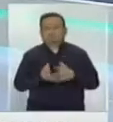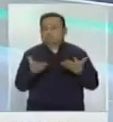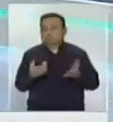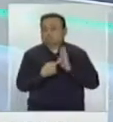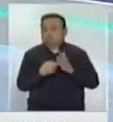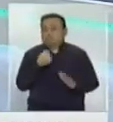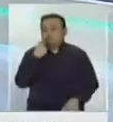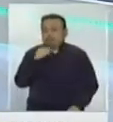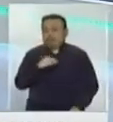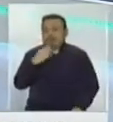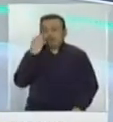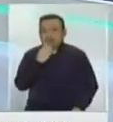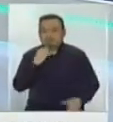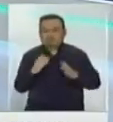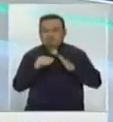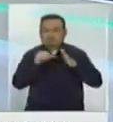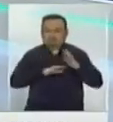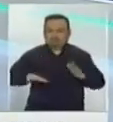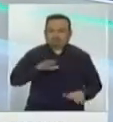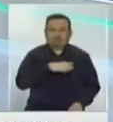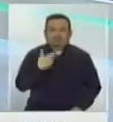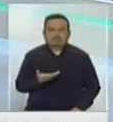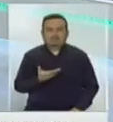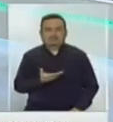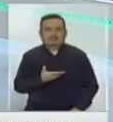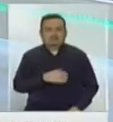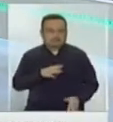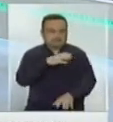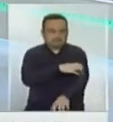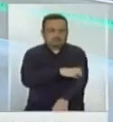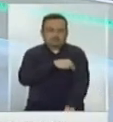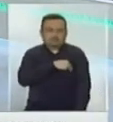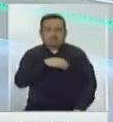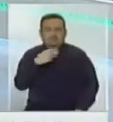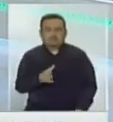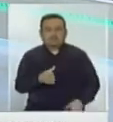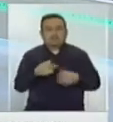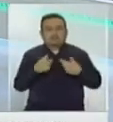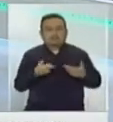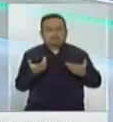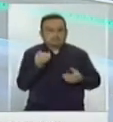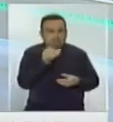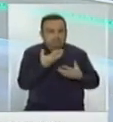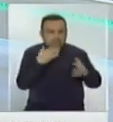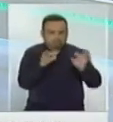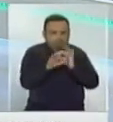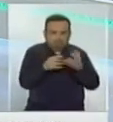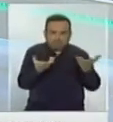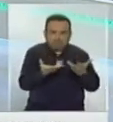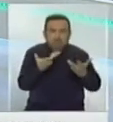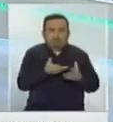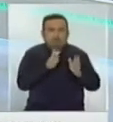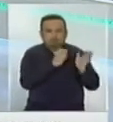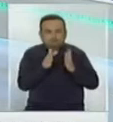mostrando abril y ahora en mayo tienes la cuarentena total del conurbano de la región metropolitana. Desagreguemos estas cifras para ir viendo también